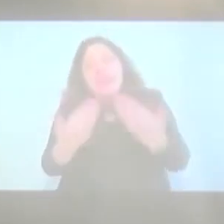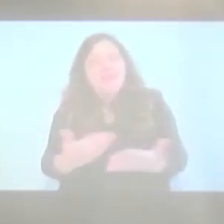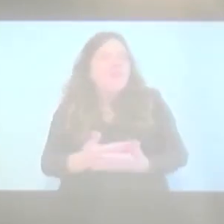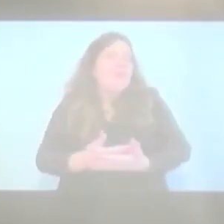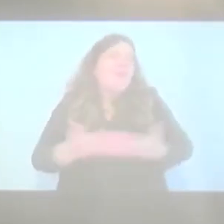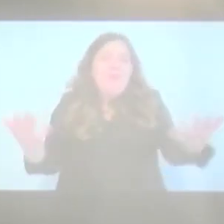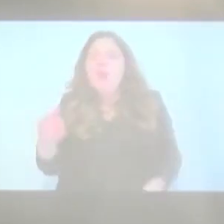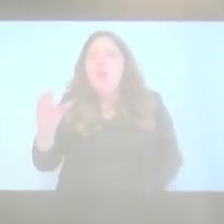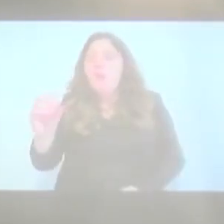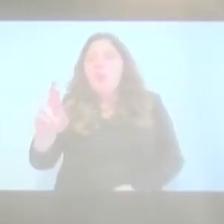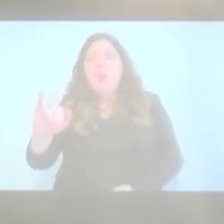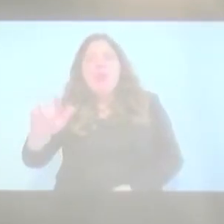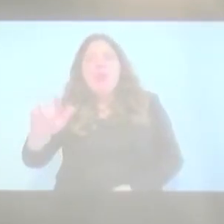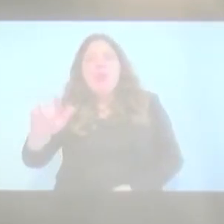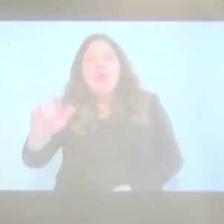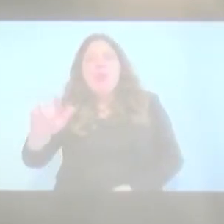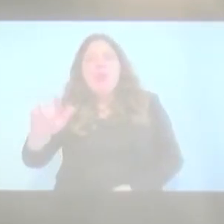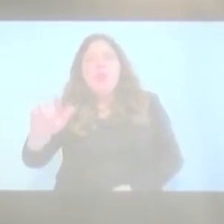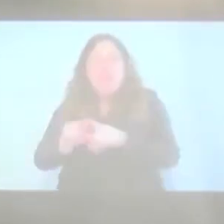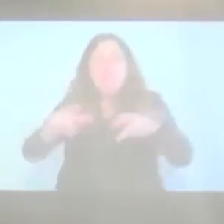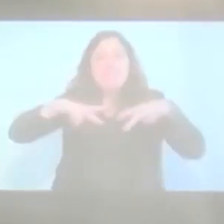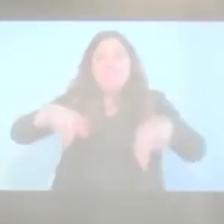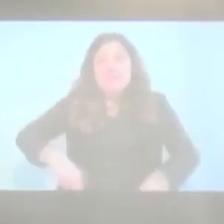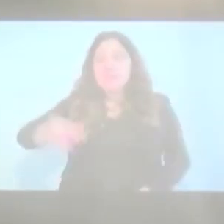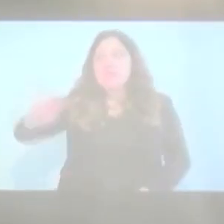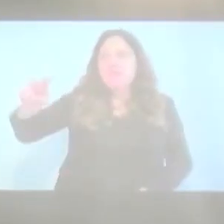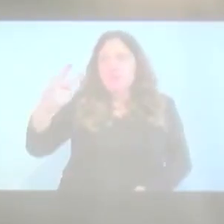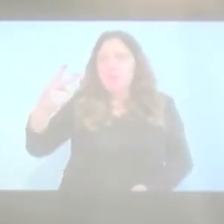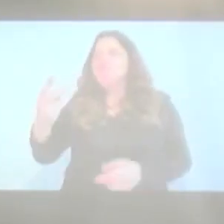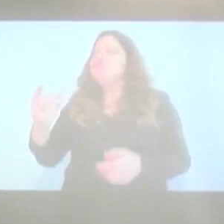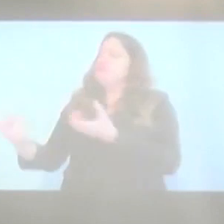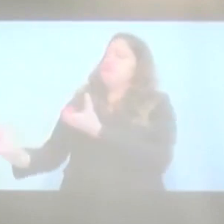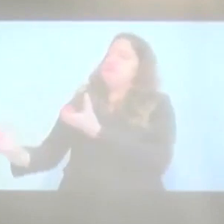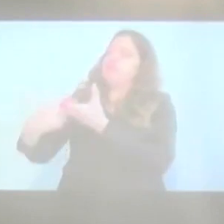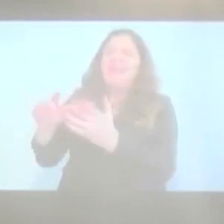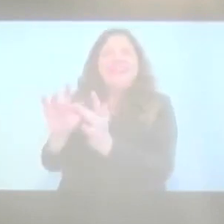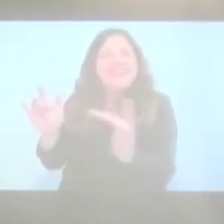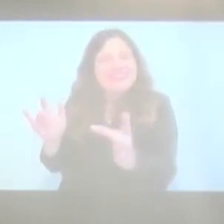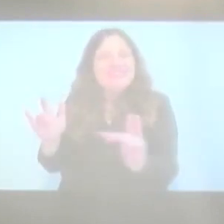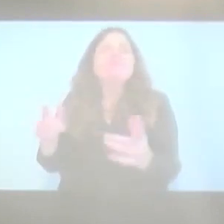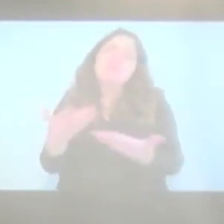Oriel y a la viceministra Menaldo que nos acompañan virtualmente y muchísimas gracias.